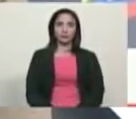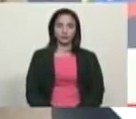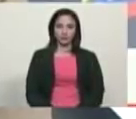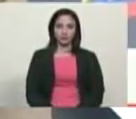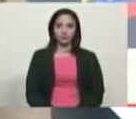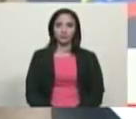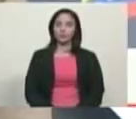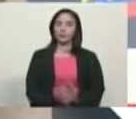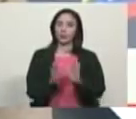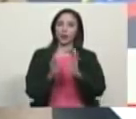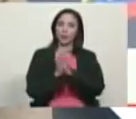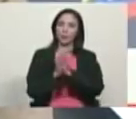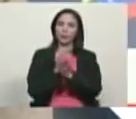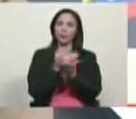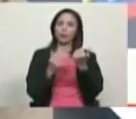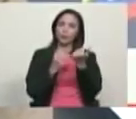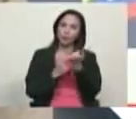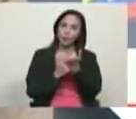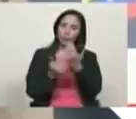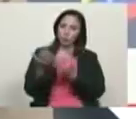la más alta solidaridad